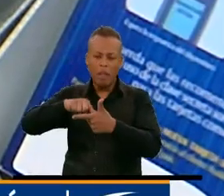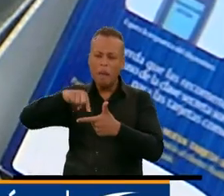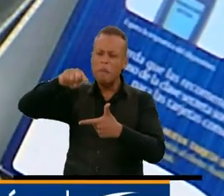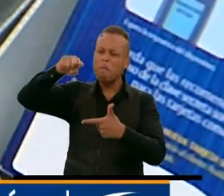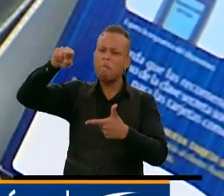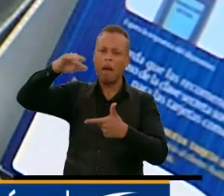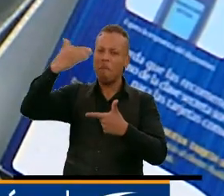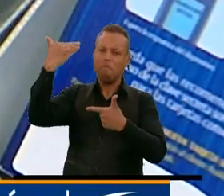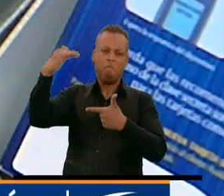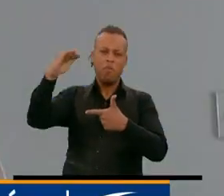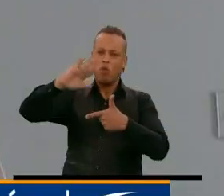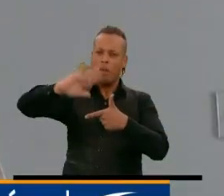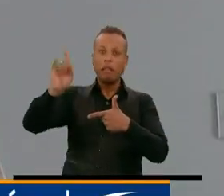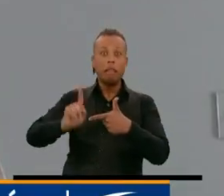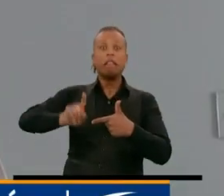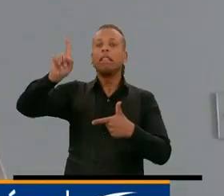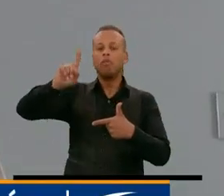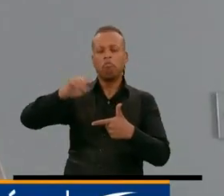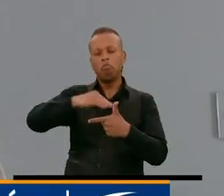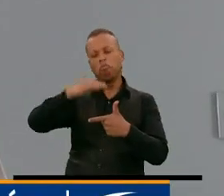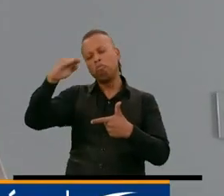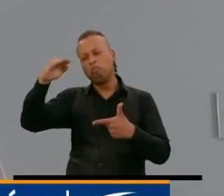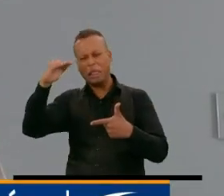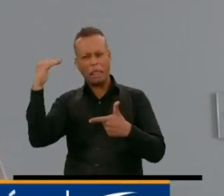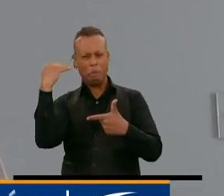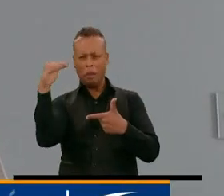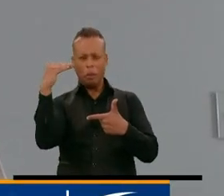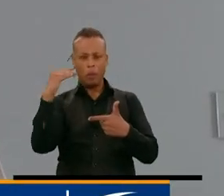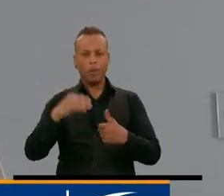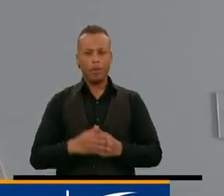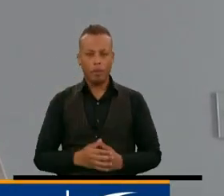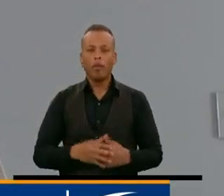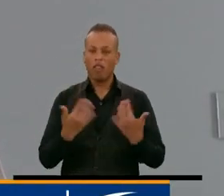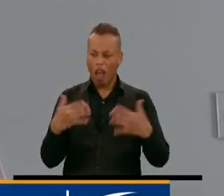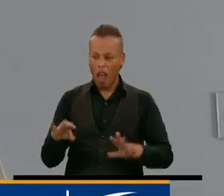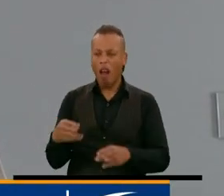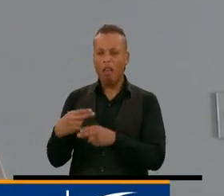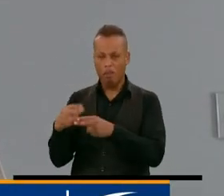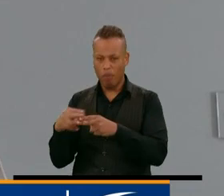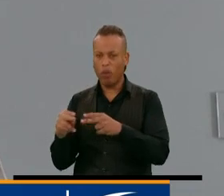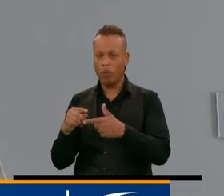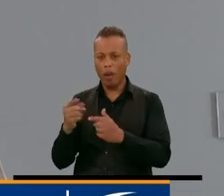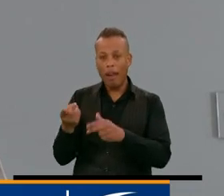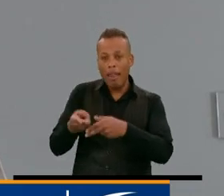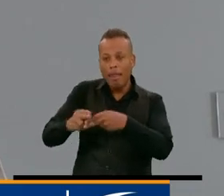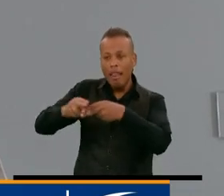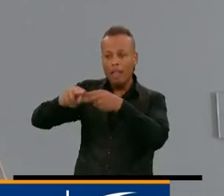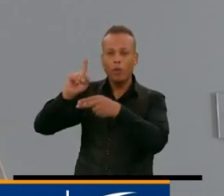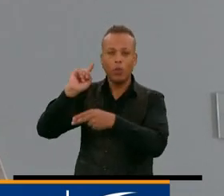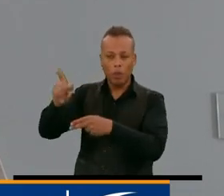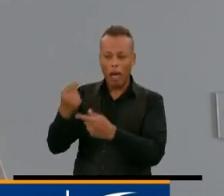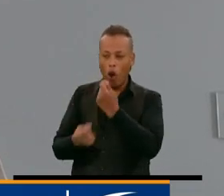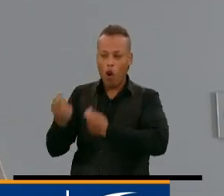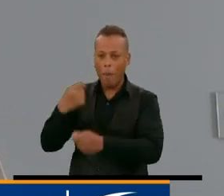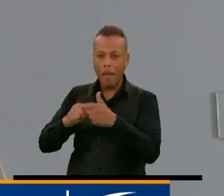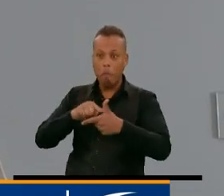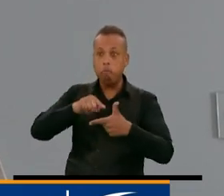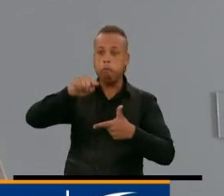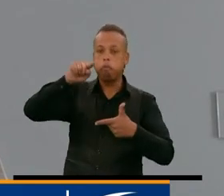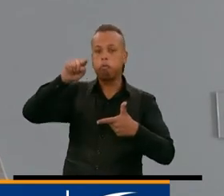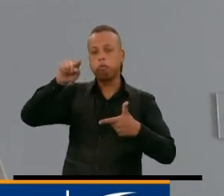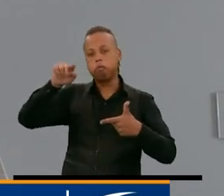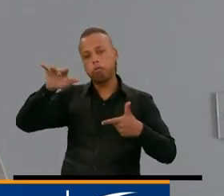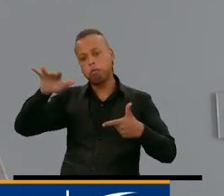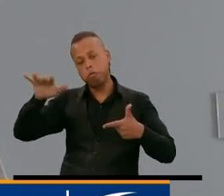estamos muy cerca del final del ciclo de alzas de tasas de interés, precisamente por esa desaceleración de la economía y porque se espera que la